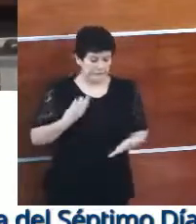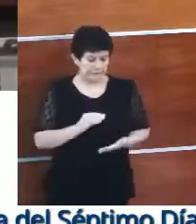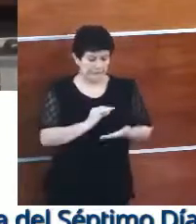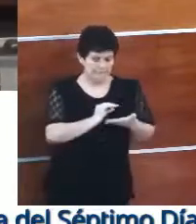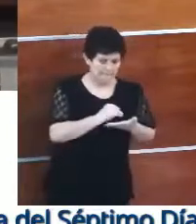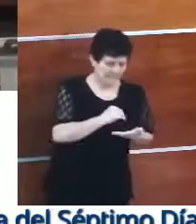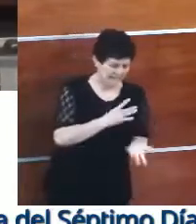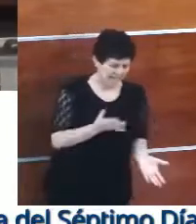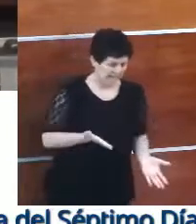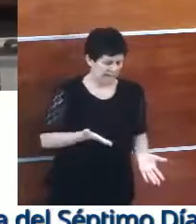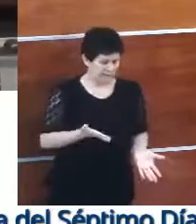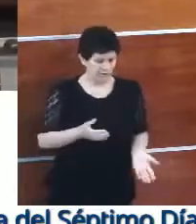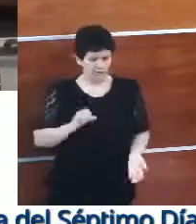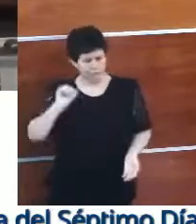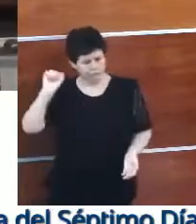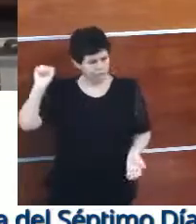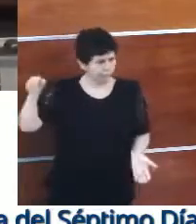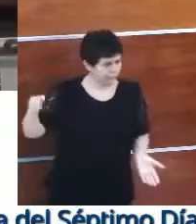¿Distraído?